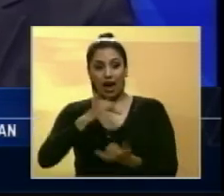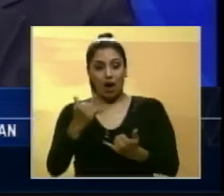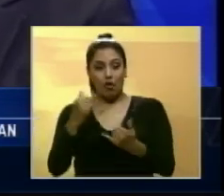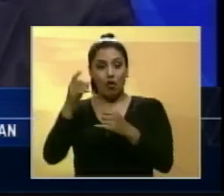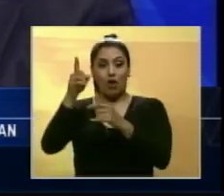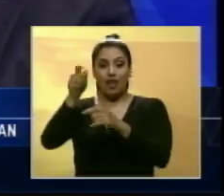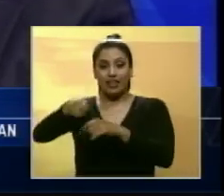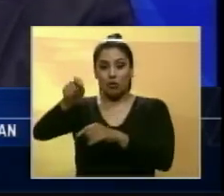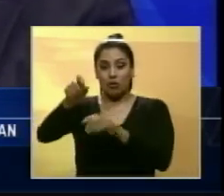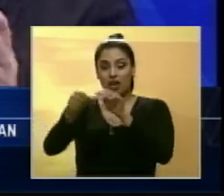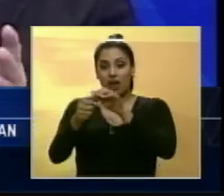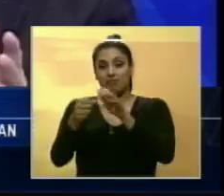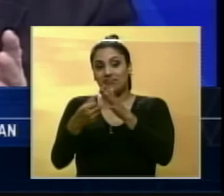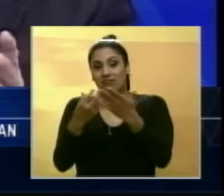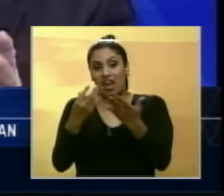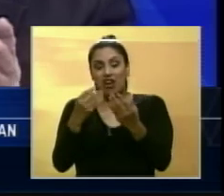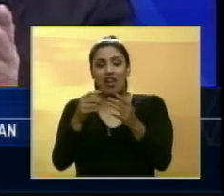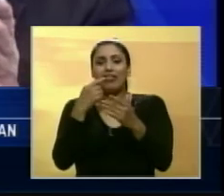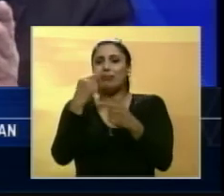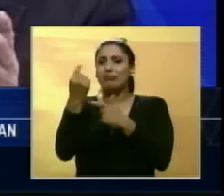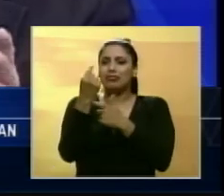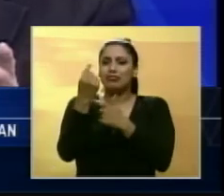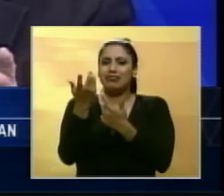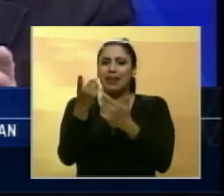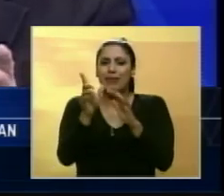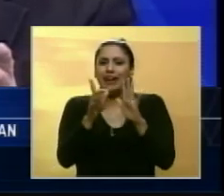su decisión, es que esto es una ley